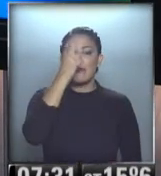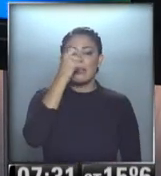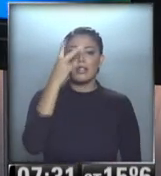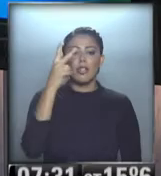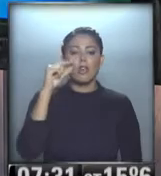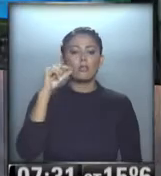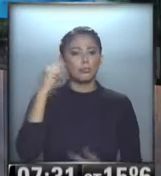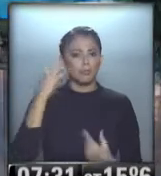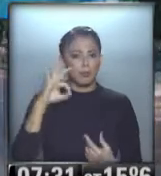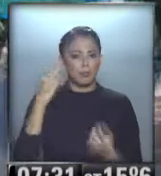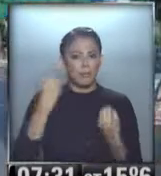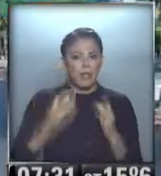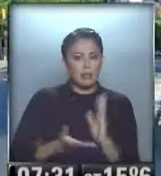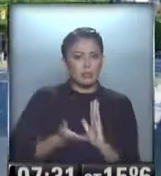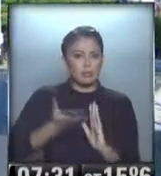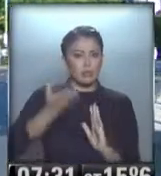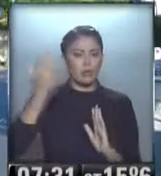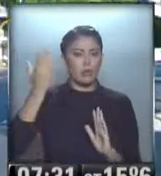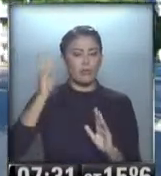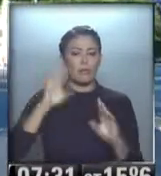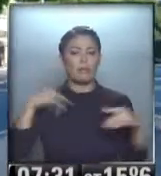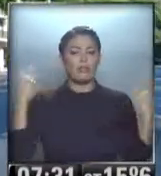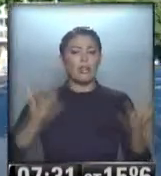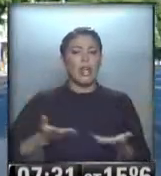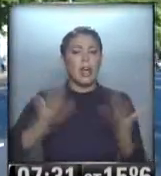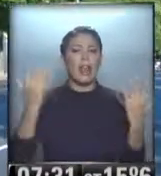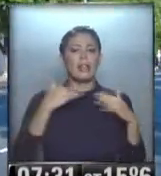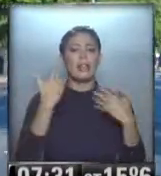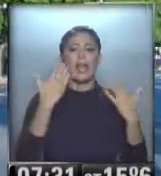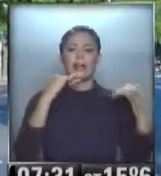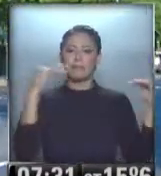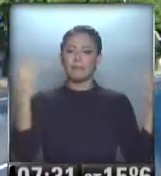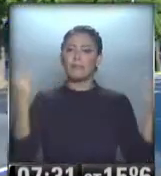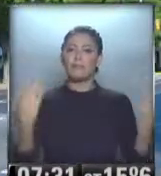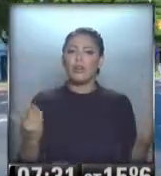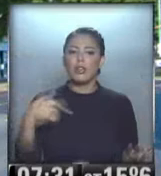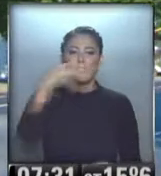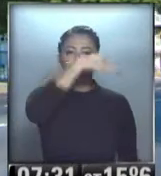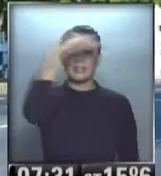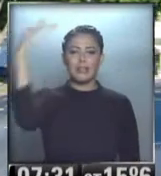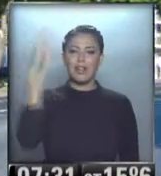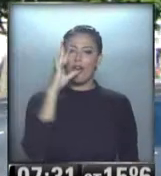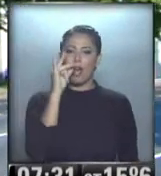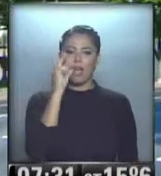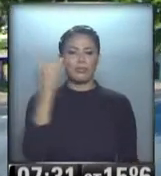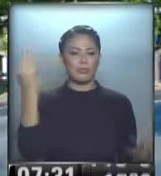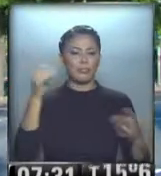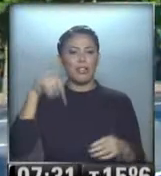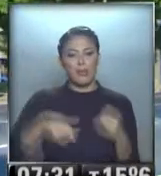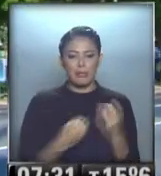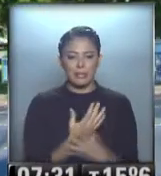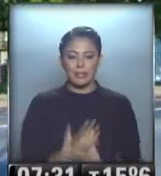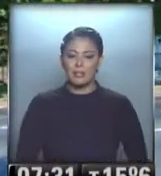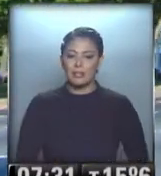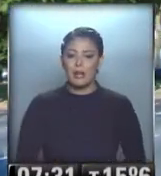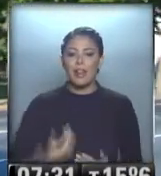la presión, ingresan las altas presiones, el aire más estable, por eso este cielo azul completamente que tenemos en esta mañana,